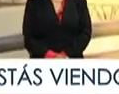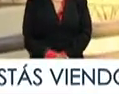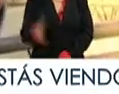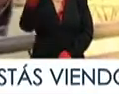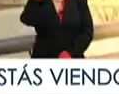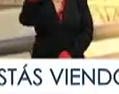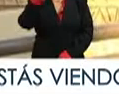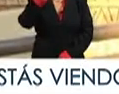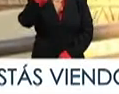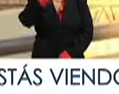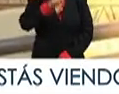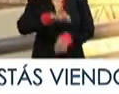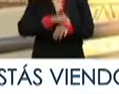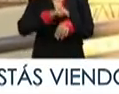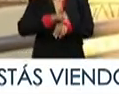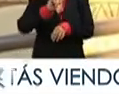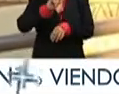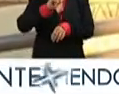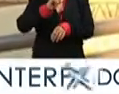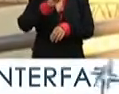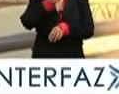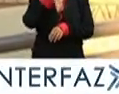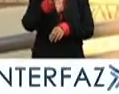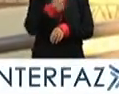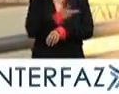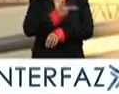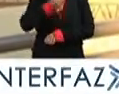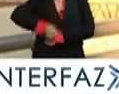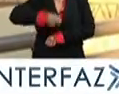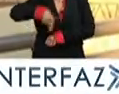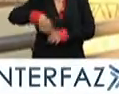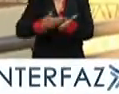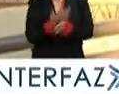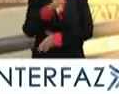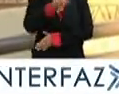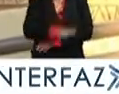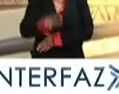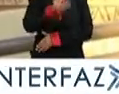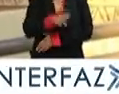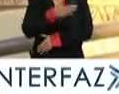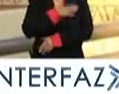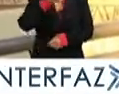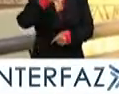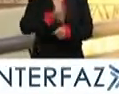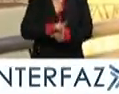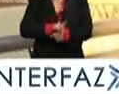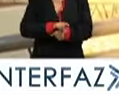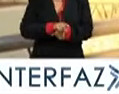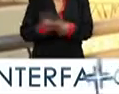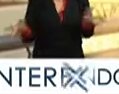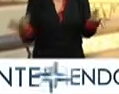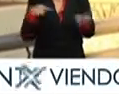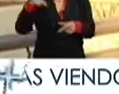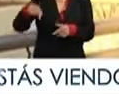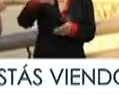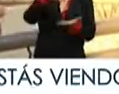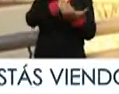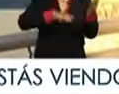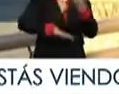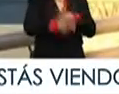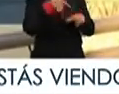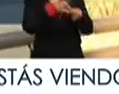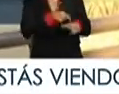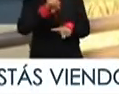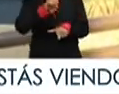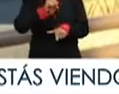Hola, ¿qué tal, Ana Cristina? Amigos de Interfaz, es un gusto saludarlos esta mañana de martes. Muy buenos días. Nos encontramos, seguimos